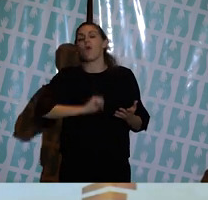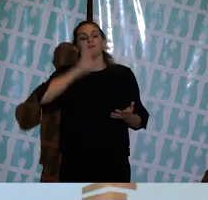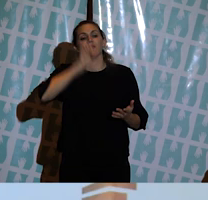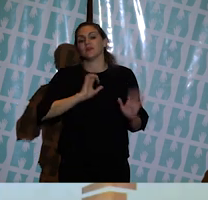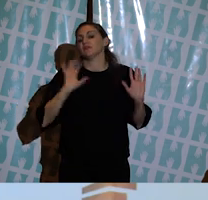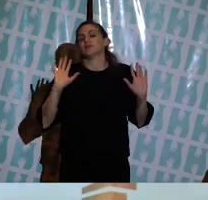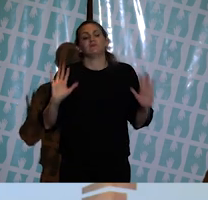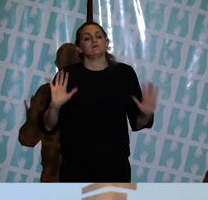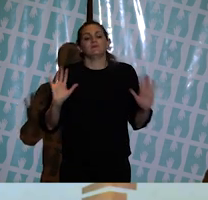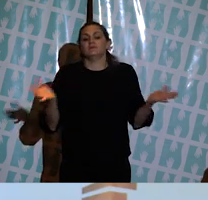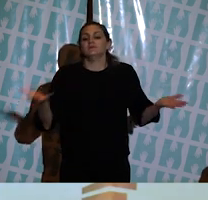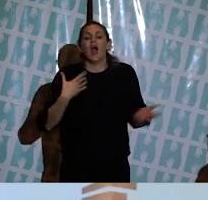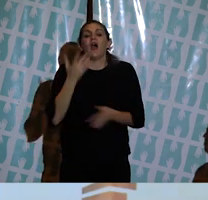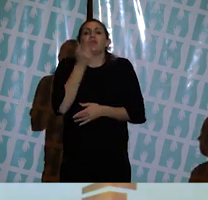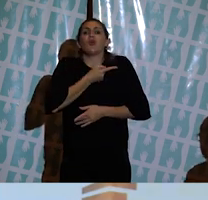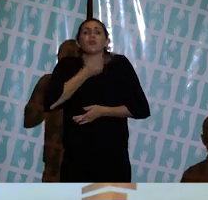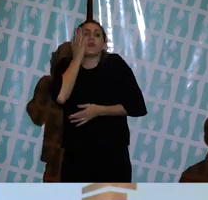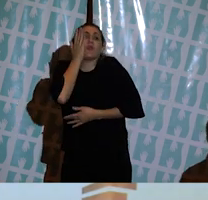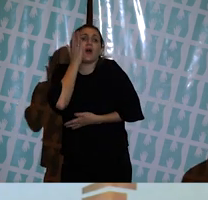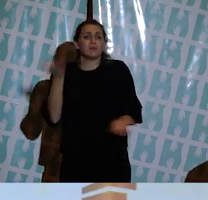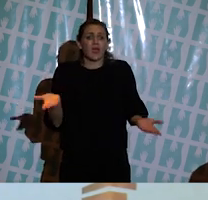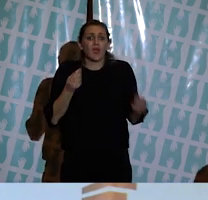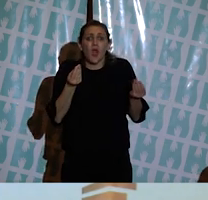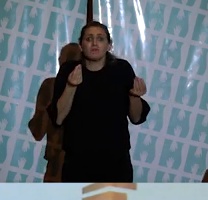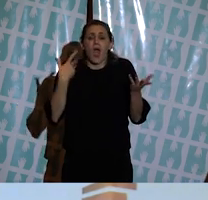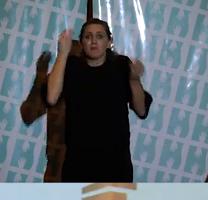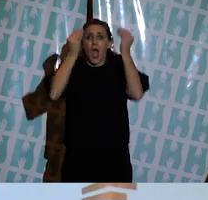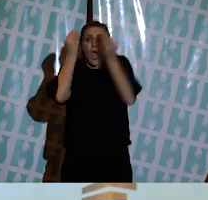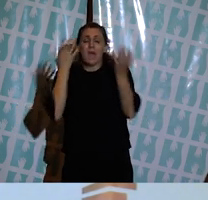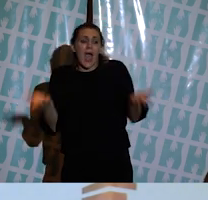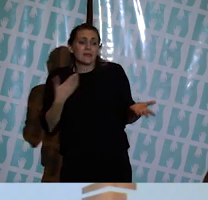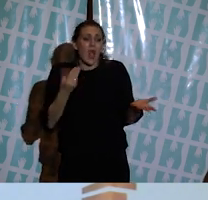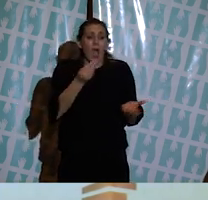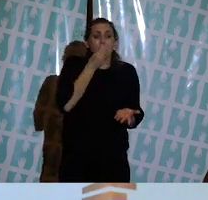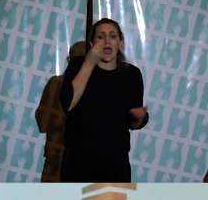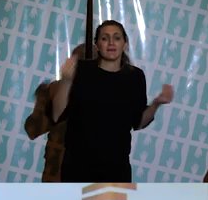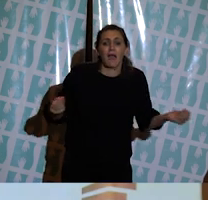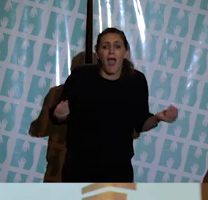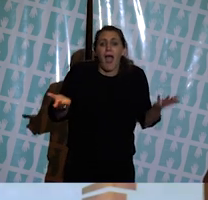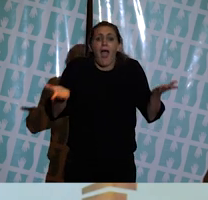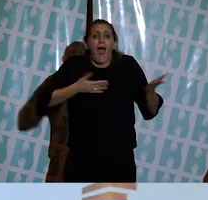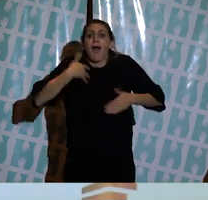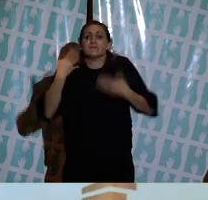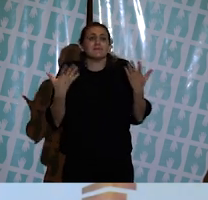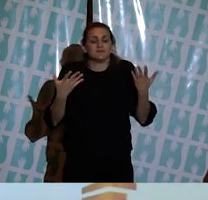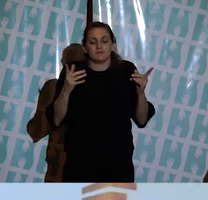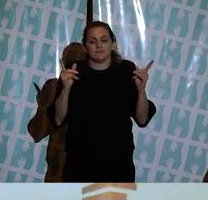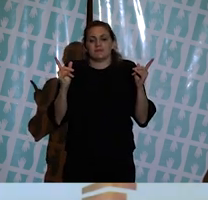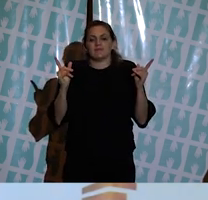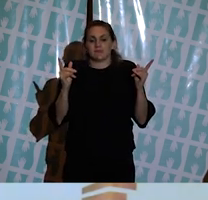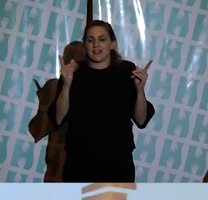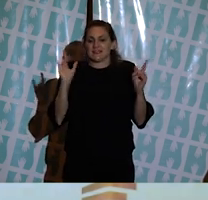va a hacer? ¿Dónde va a dormir? ¿Y cómo? ¿Y qué va a comer? ¿No? Ese